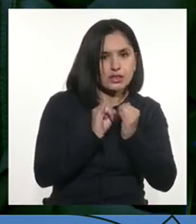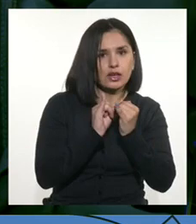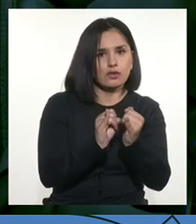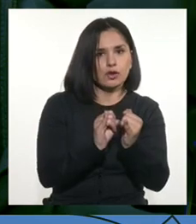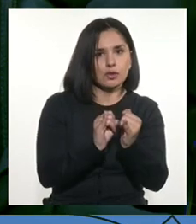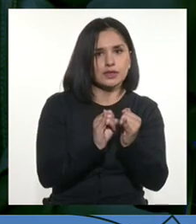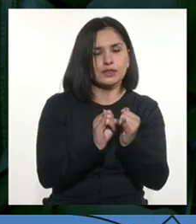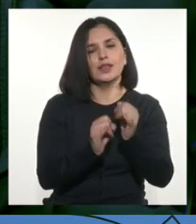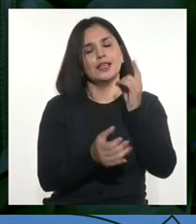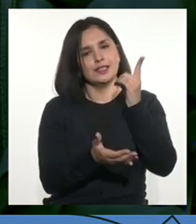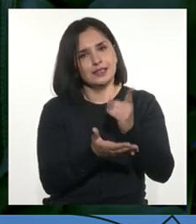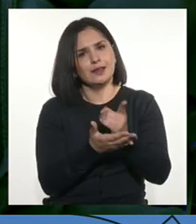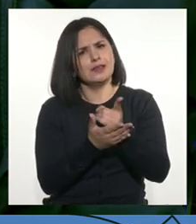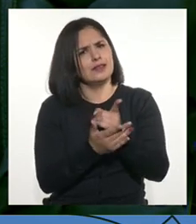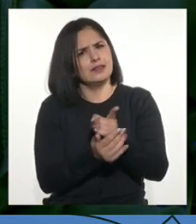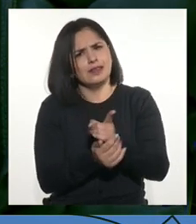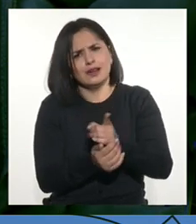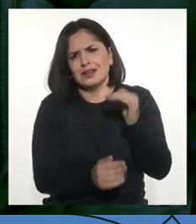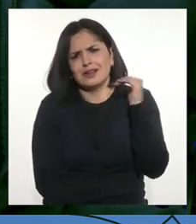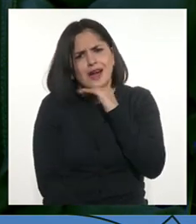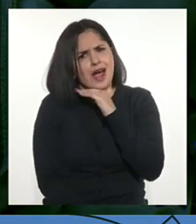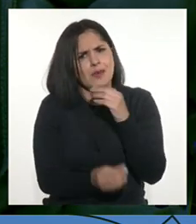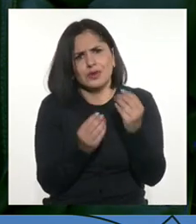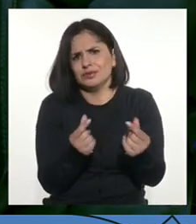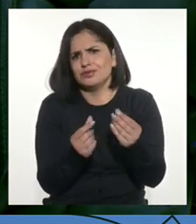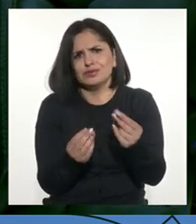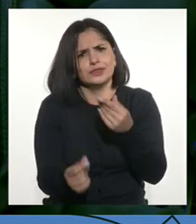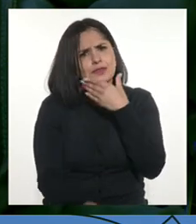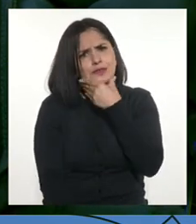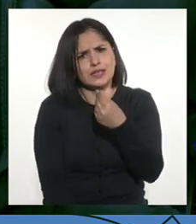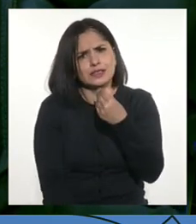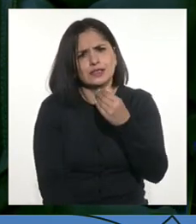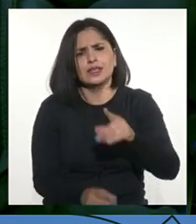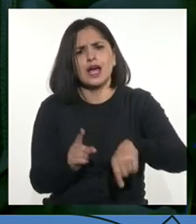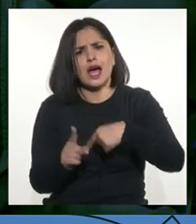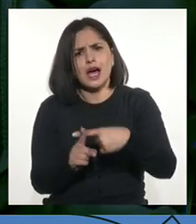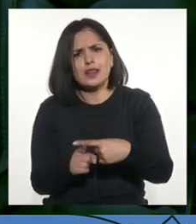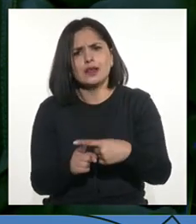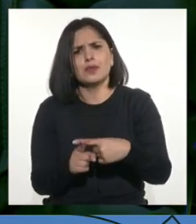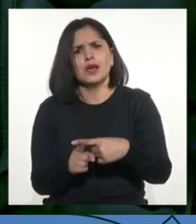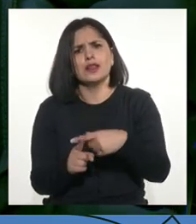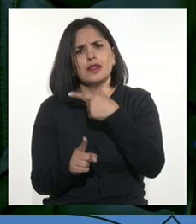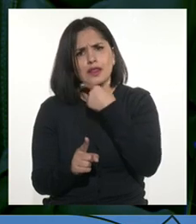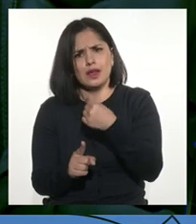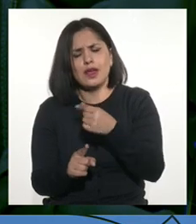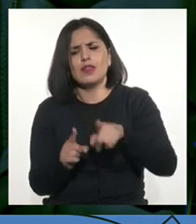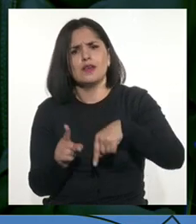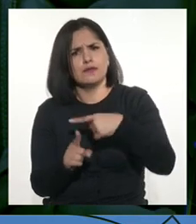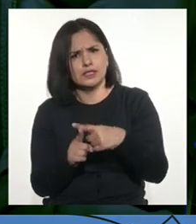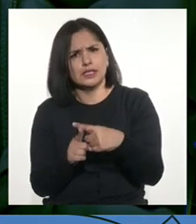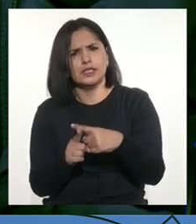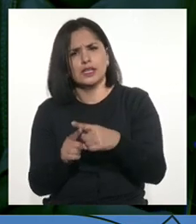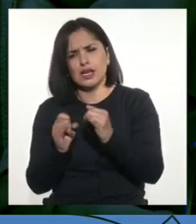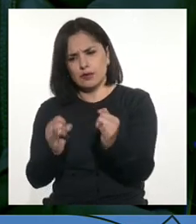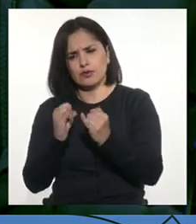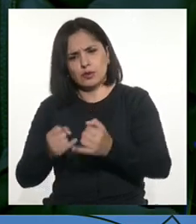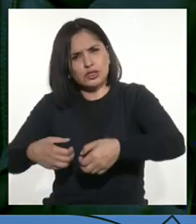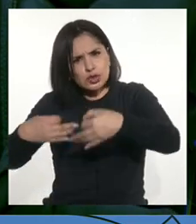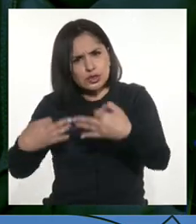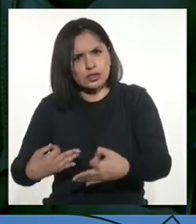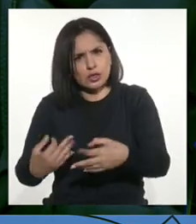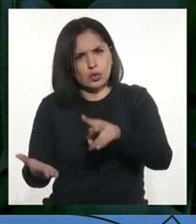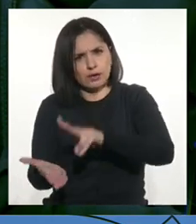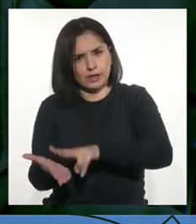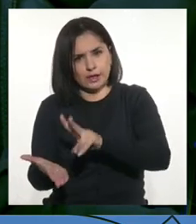debe ser expedito además de facilitar el acceso a la información veraz sin embargo